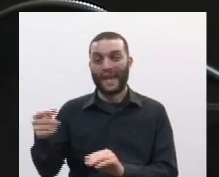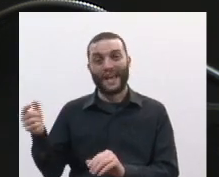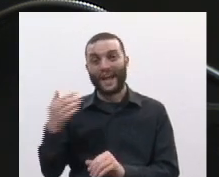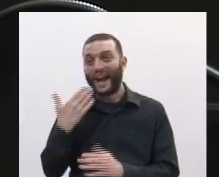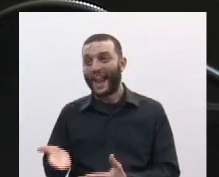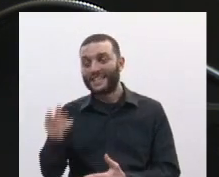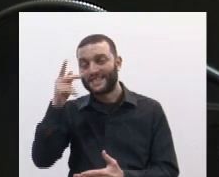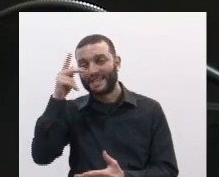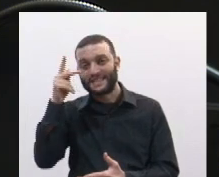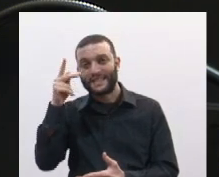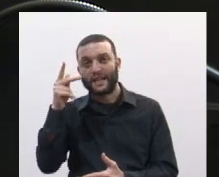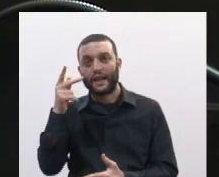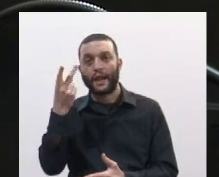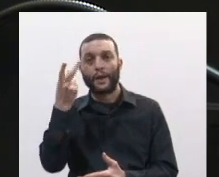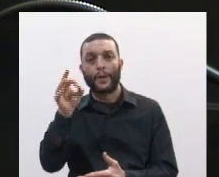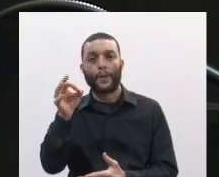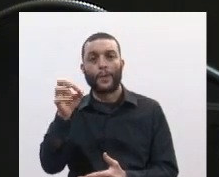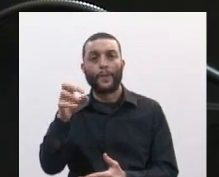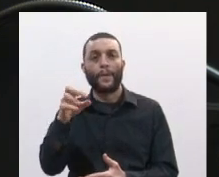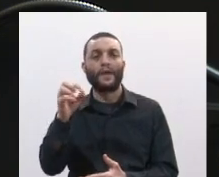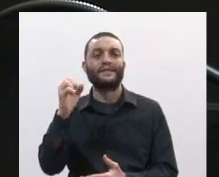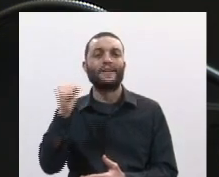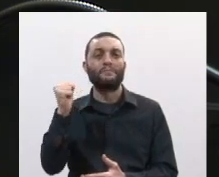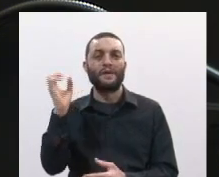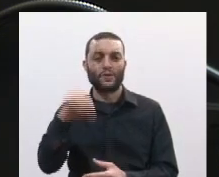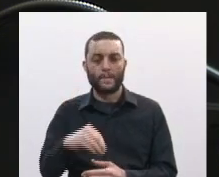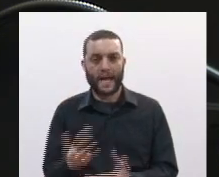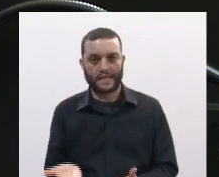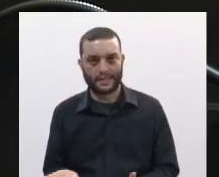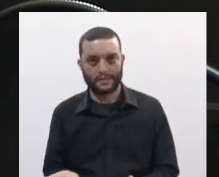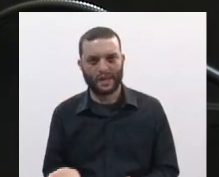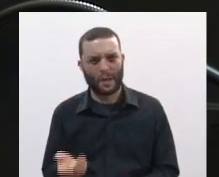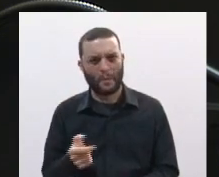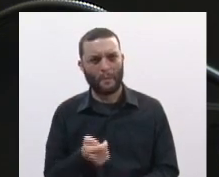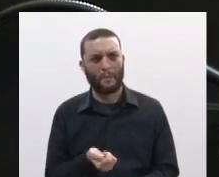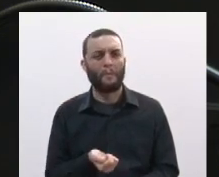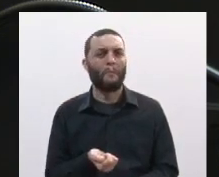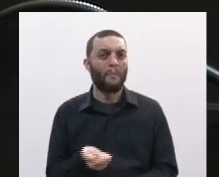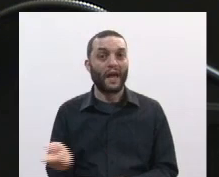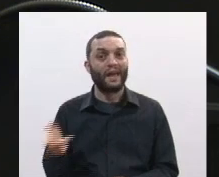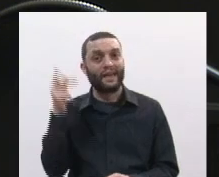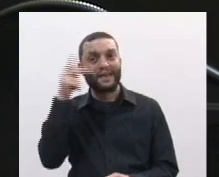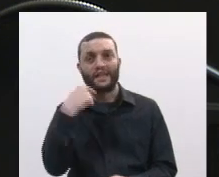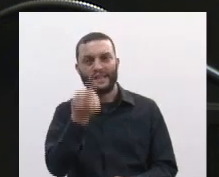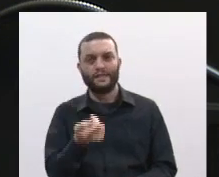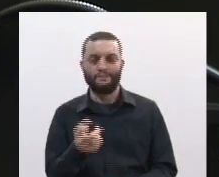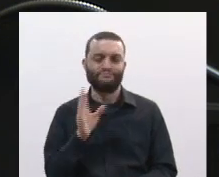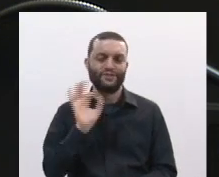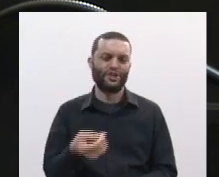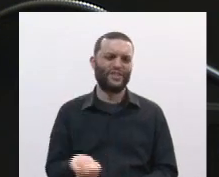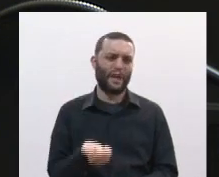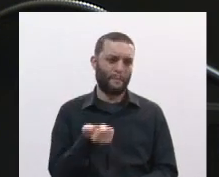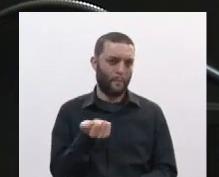nada, ¿qué podía ser esto? Pero la verdad que tenía mucha alegría, porque lo que dijo en ese momento, yo sé que esto no es mucho, que esto es